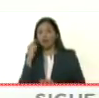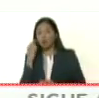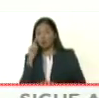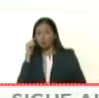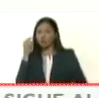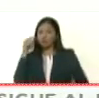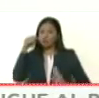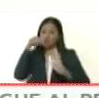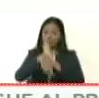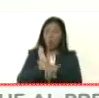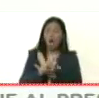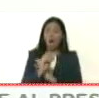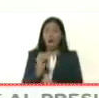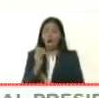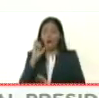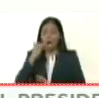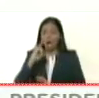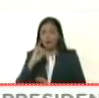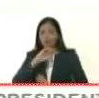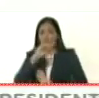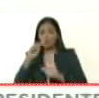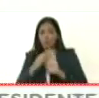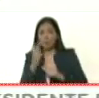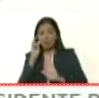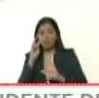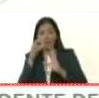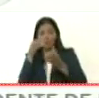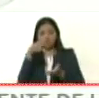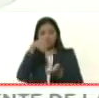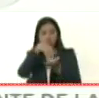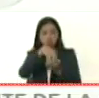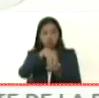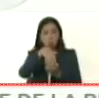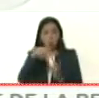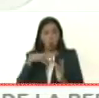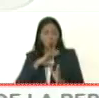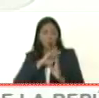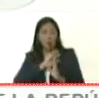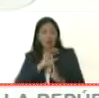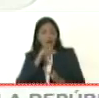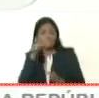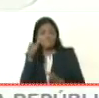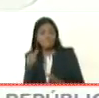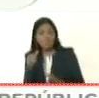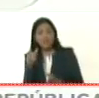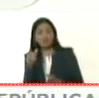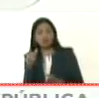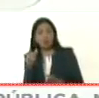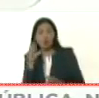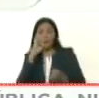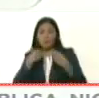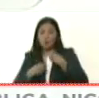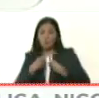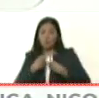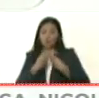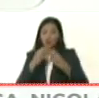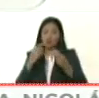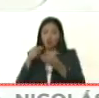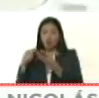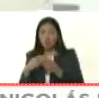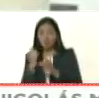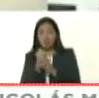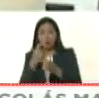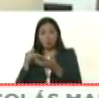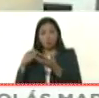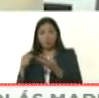integral. La visión, poner al ser humano en el centro de todo nuestro trabajo, de todas nuestras preocupaciones, de todas nuestras